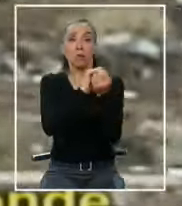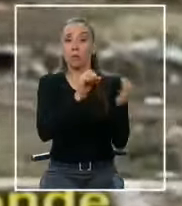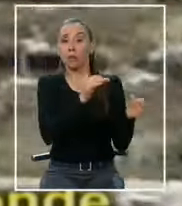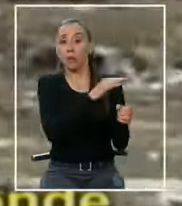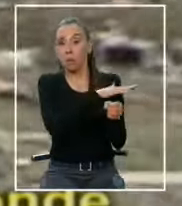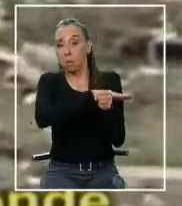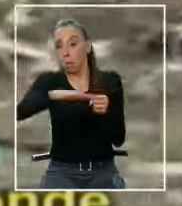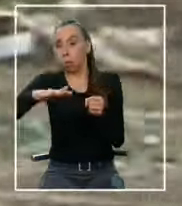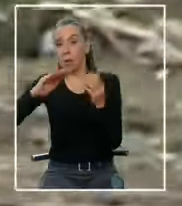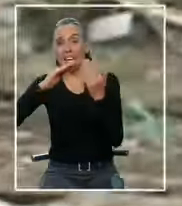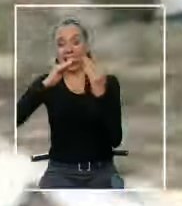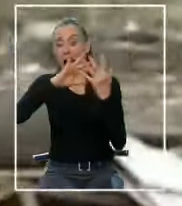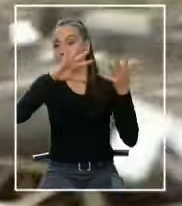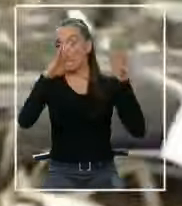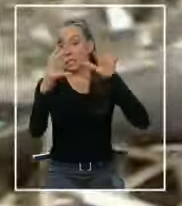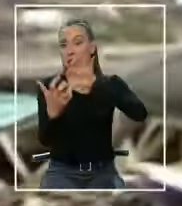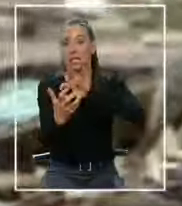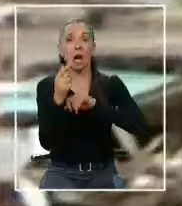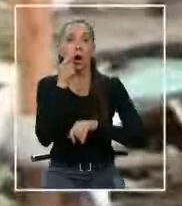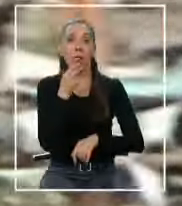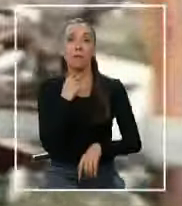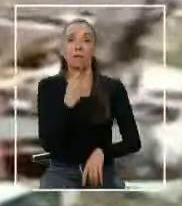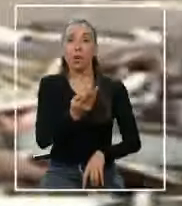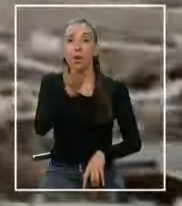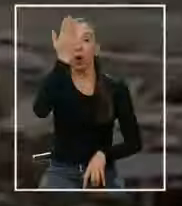otras casas en este sector.